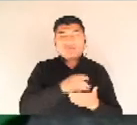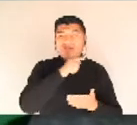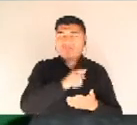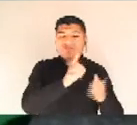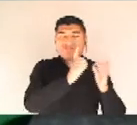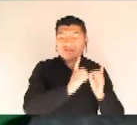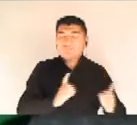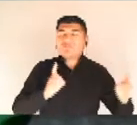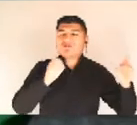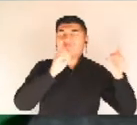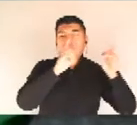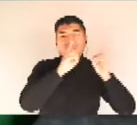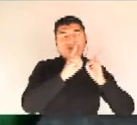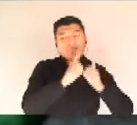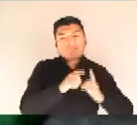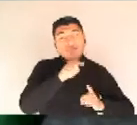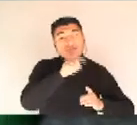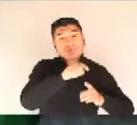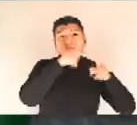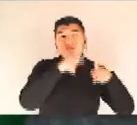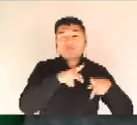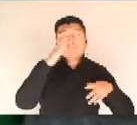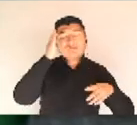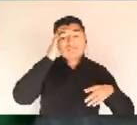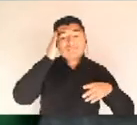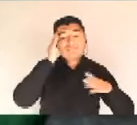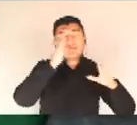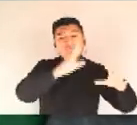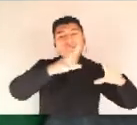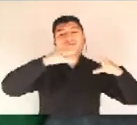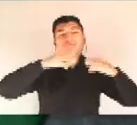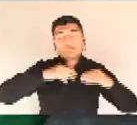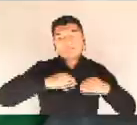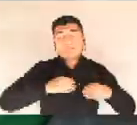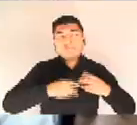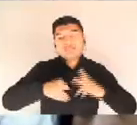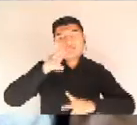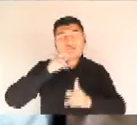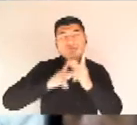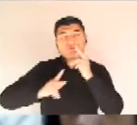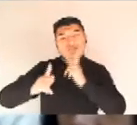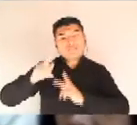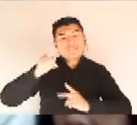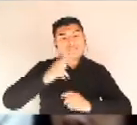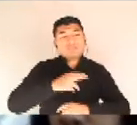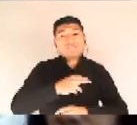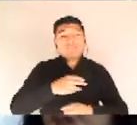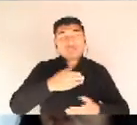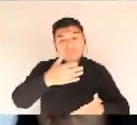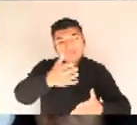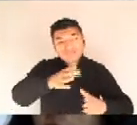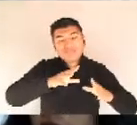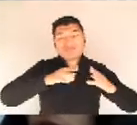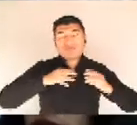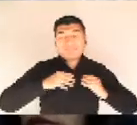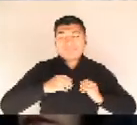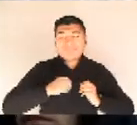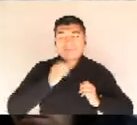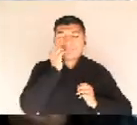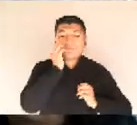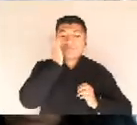digna es gente que sabe recibir a los demás es hospitalaria que es